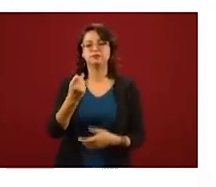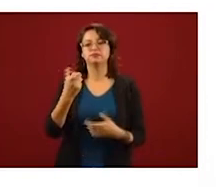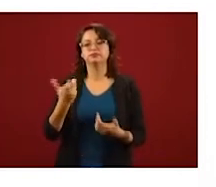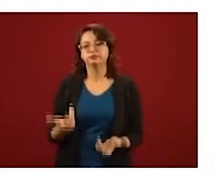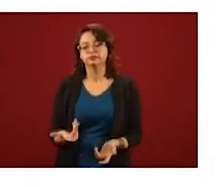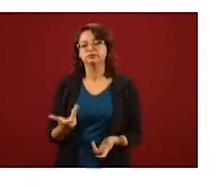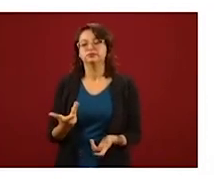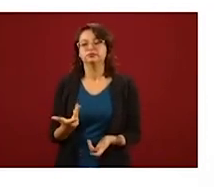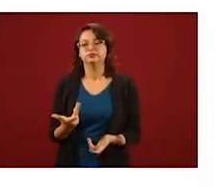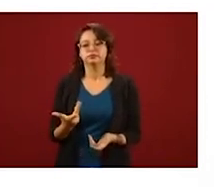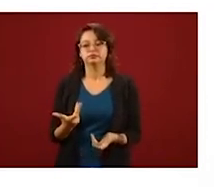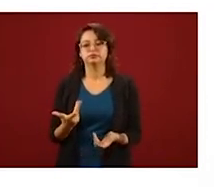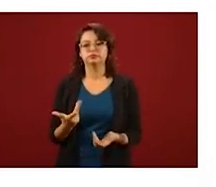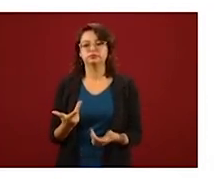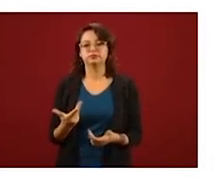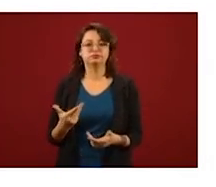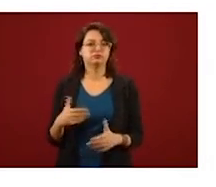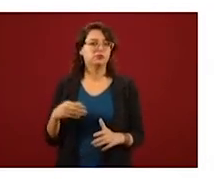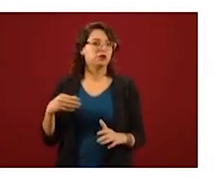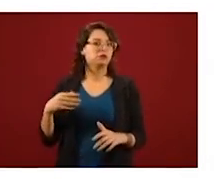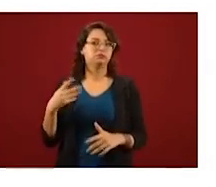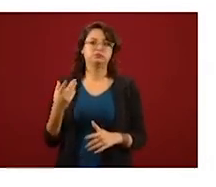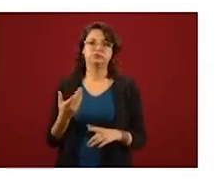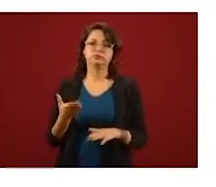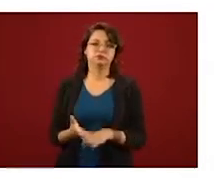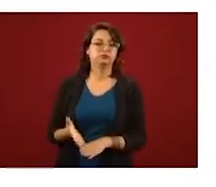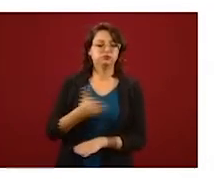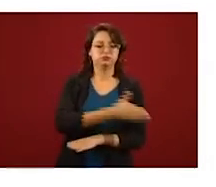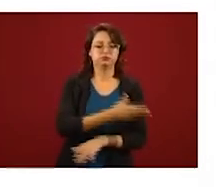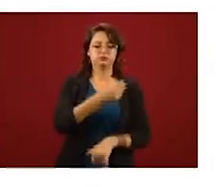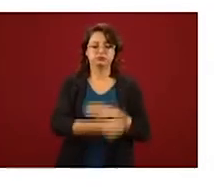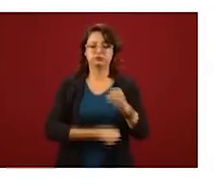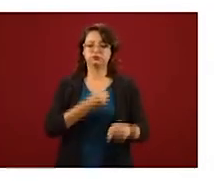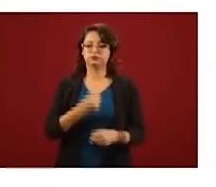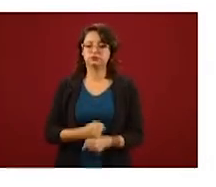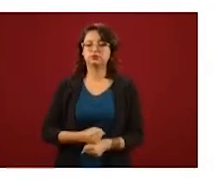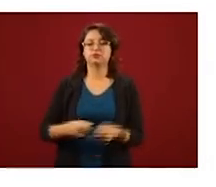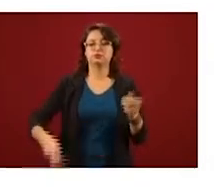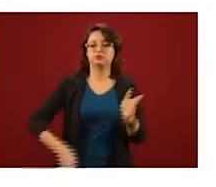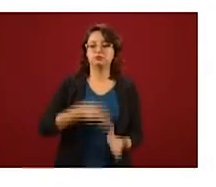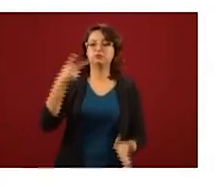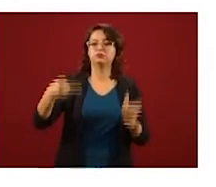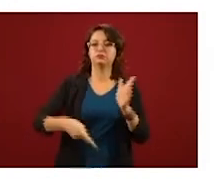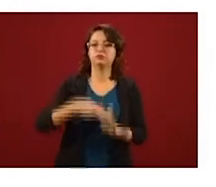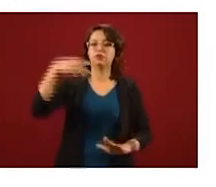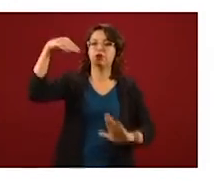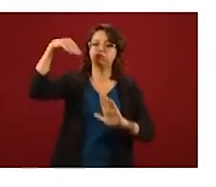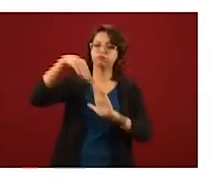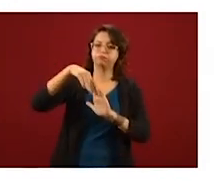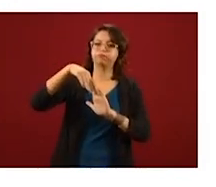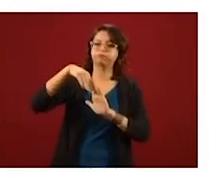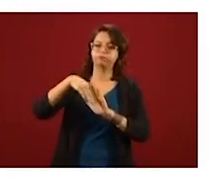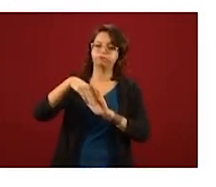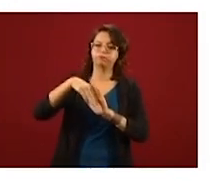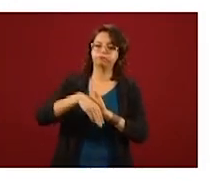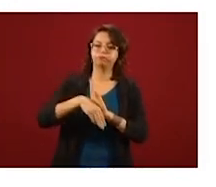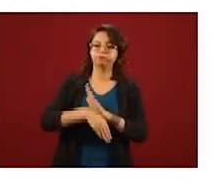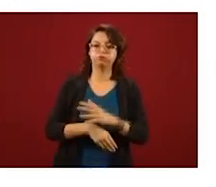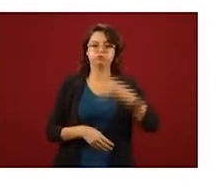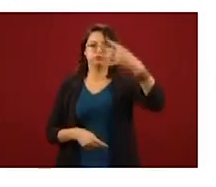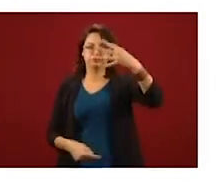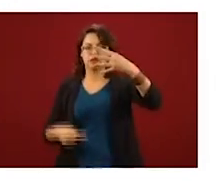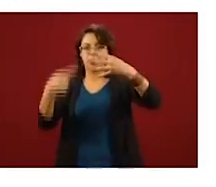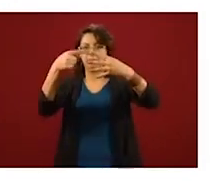tendencia decreciente que durante el sexenio anterior, año tras año, se había venido experimentando,